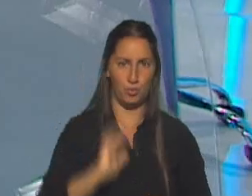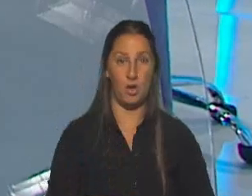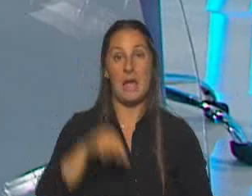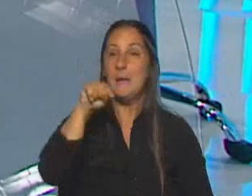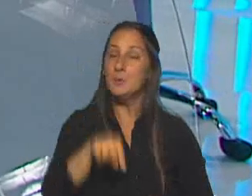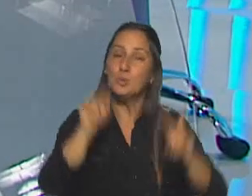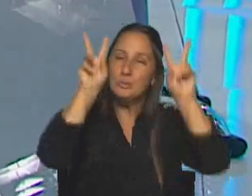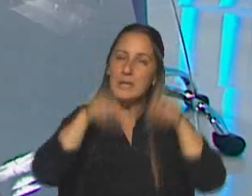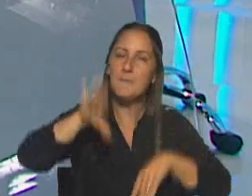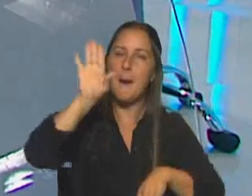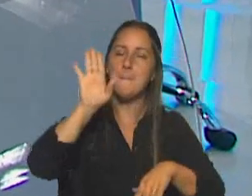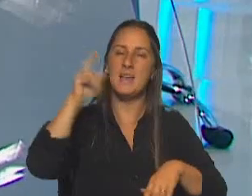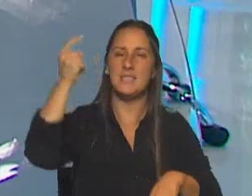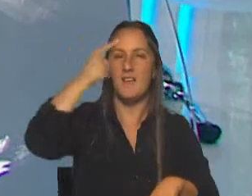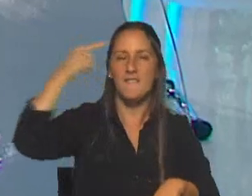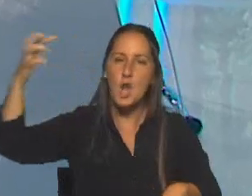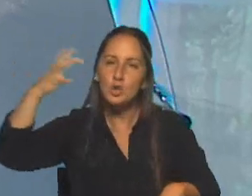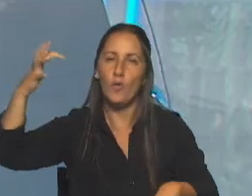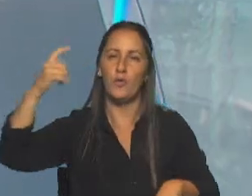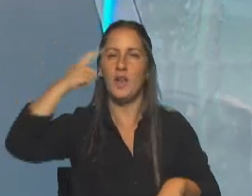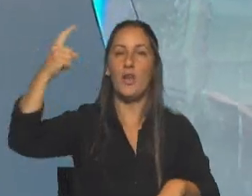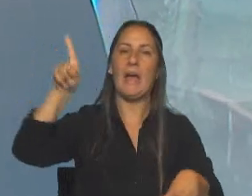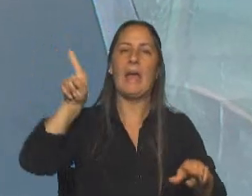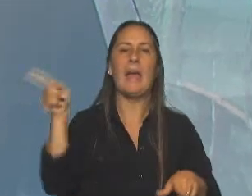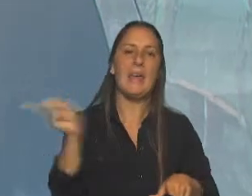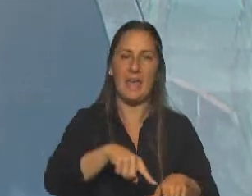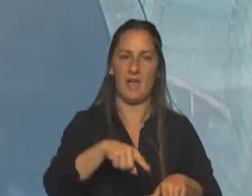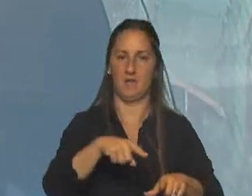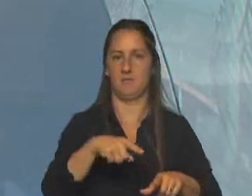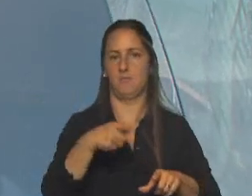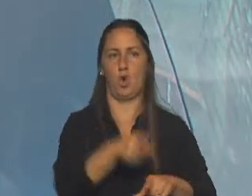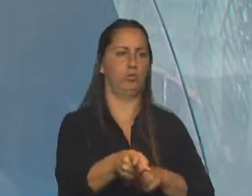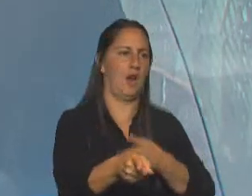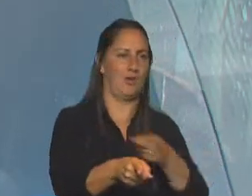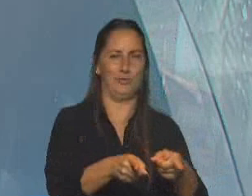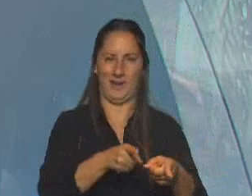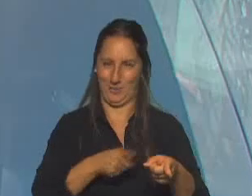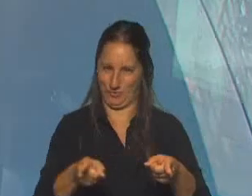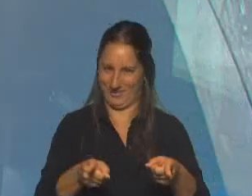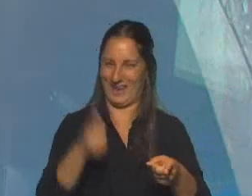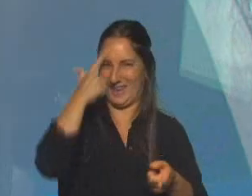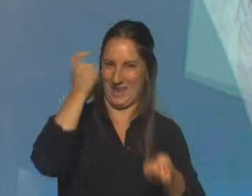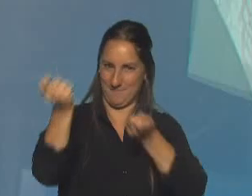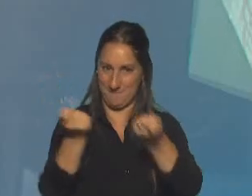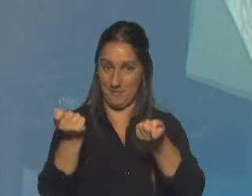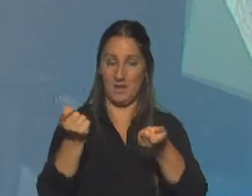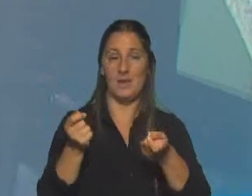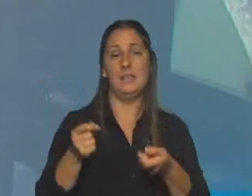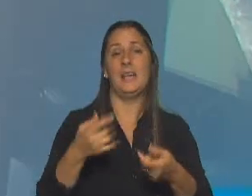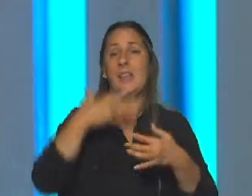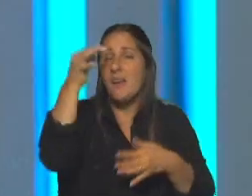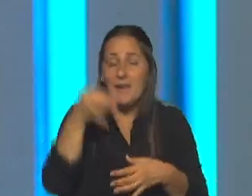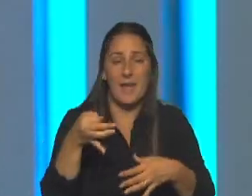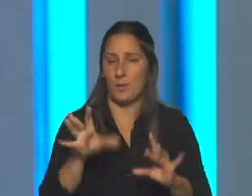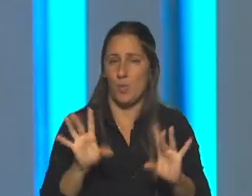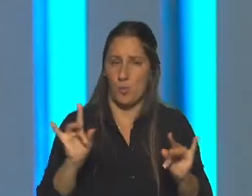más ideológica y económica que algo personal contra X persona. Y que excede a la República Argentina. Digo, ayer